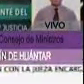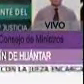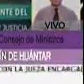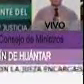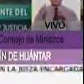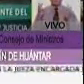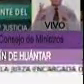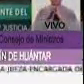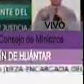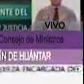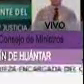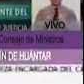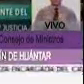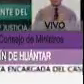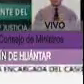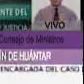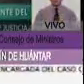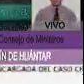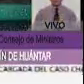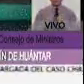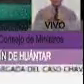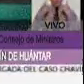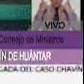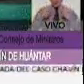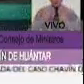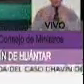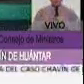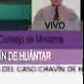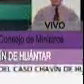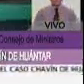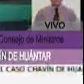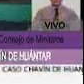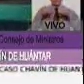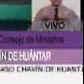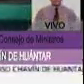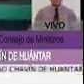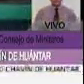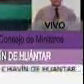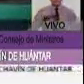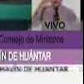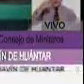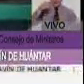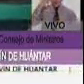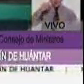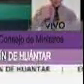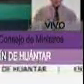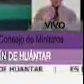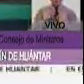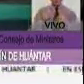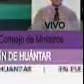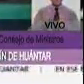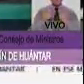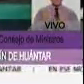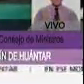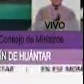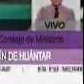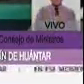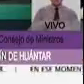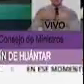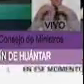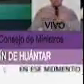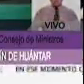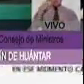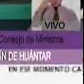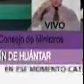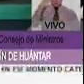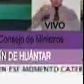la reunión tiene como propósito cumplir con una política, o tuvo como propósito cumplir con una política